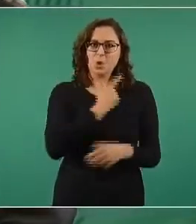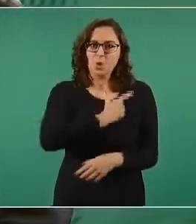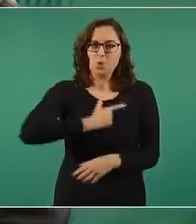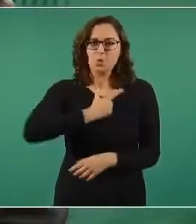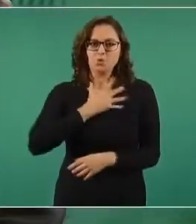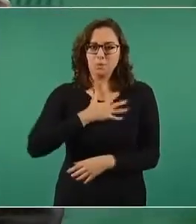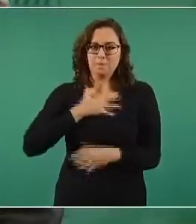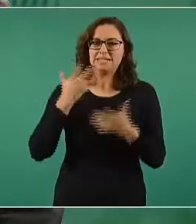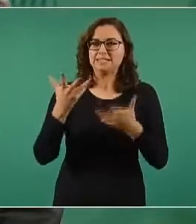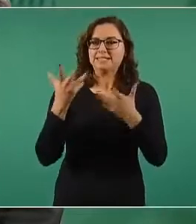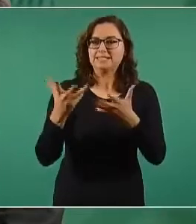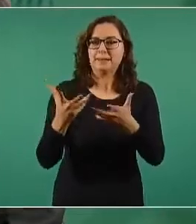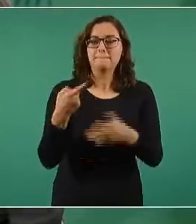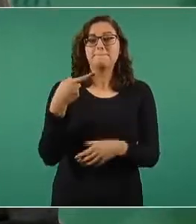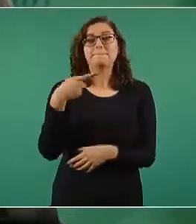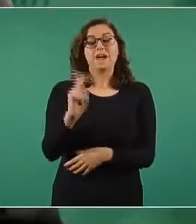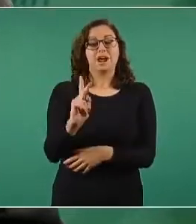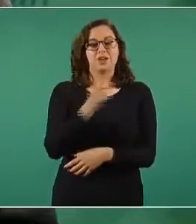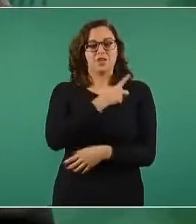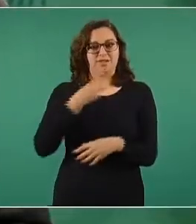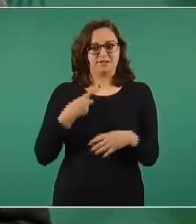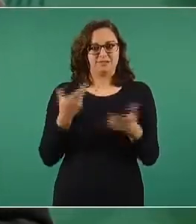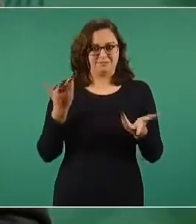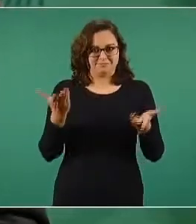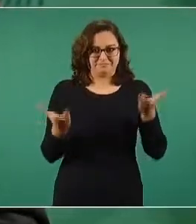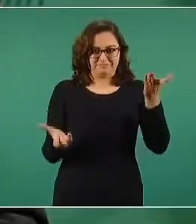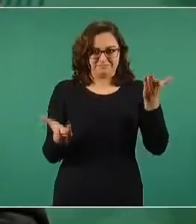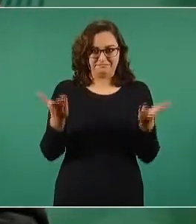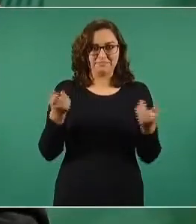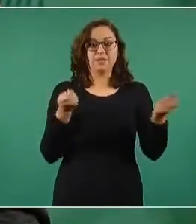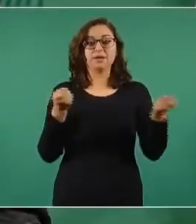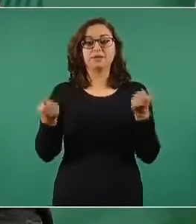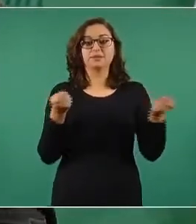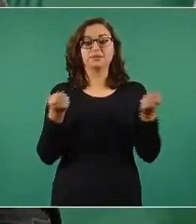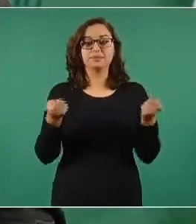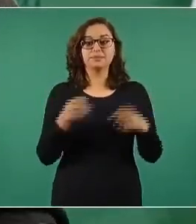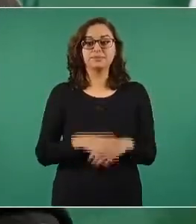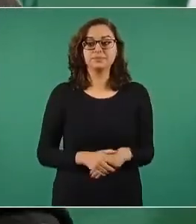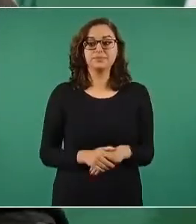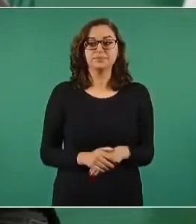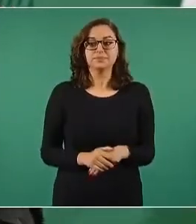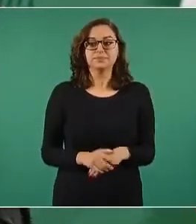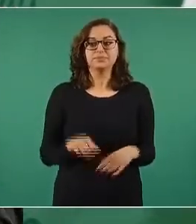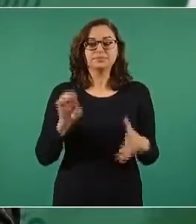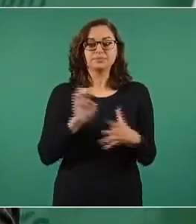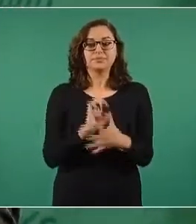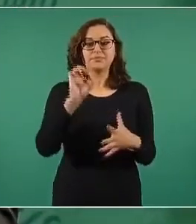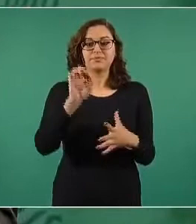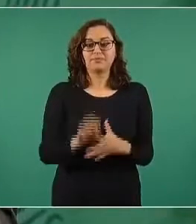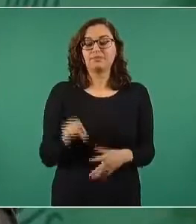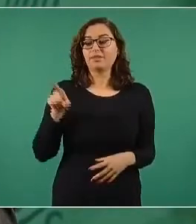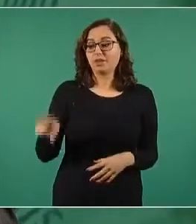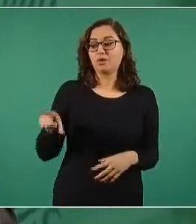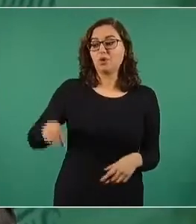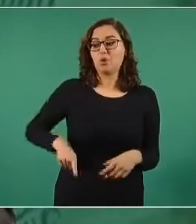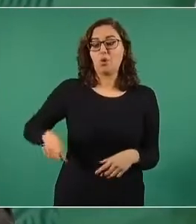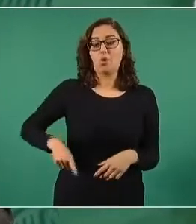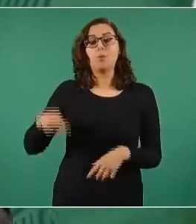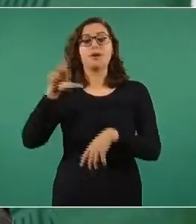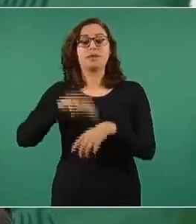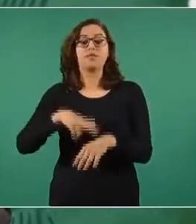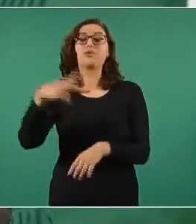pasión y razón. Entonces llega, después de ser gobernador de Tabasco, que hizo muy buen